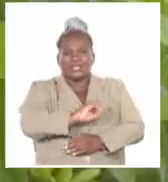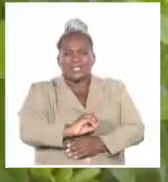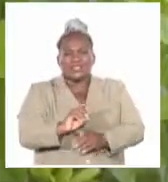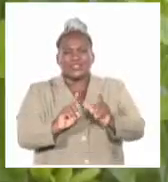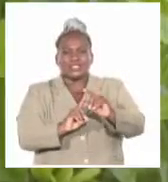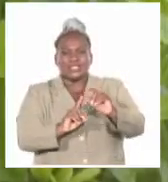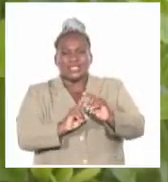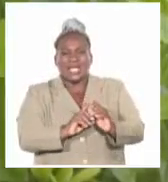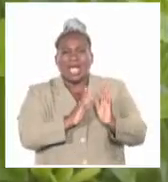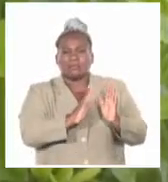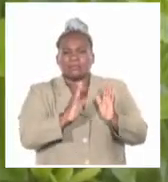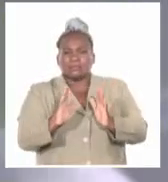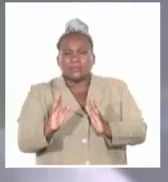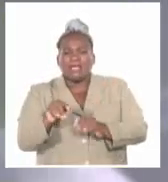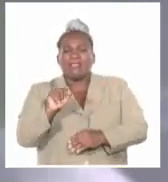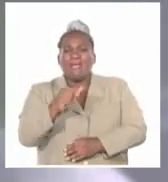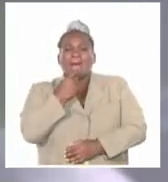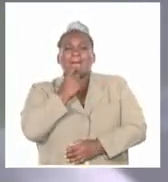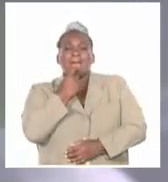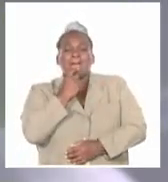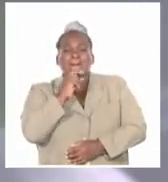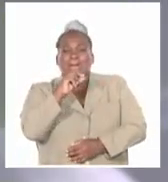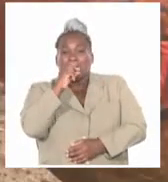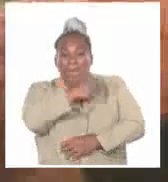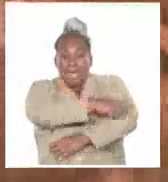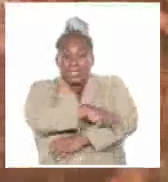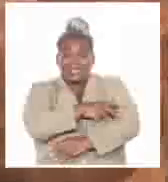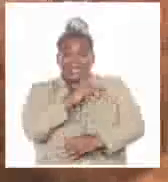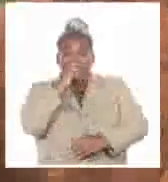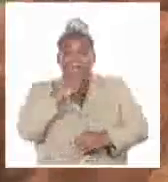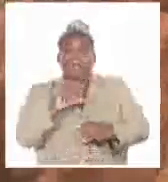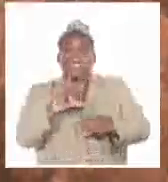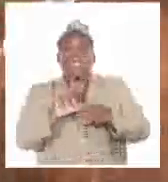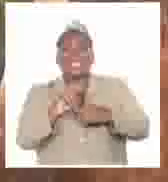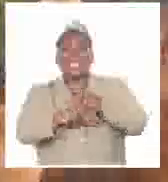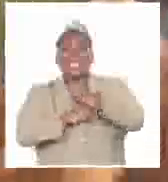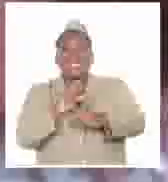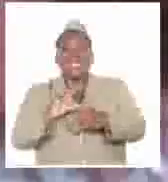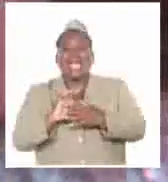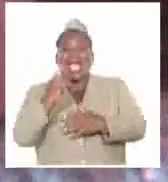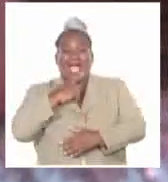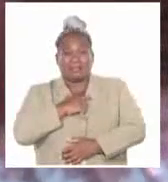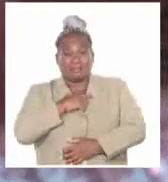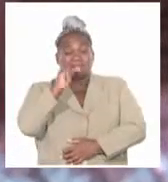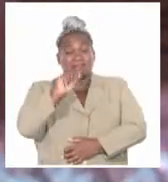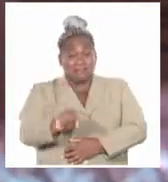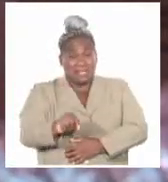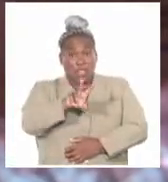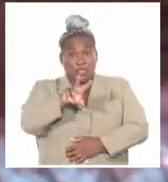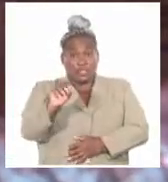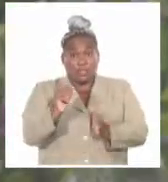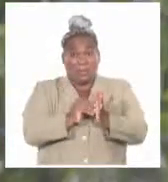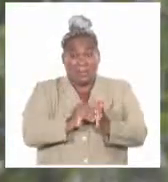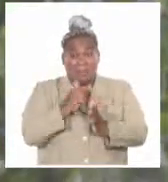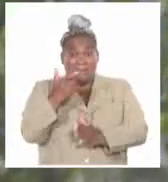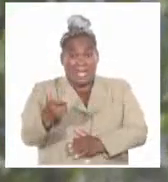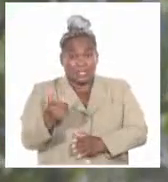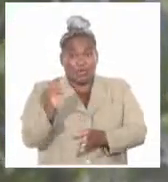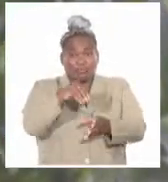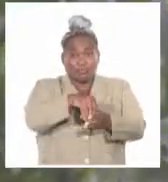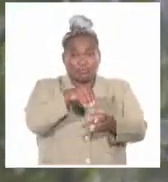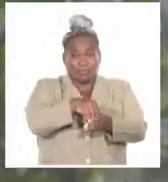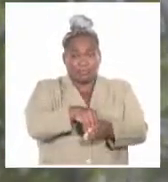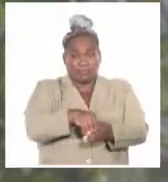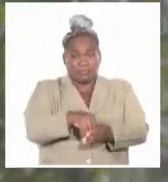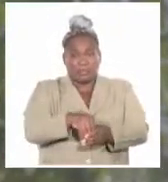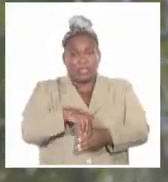y obtienen altos rendimientos de productos que han aportado ingresos por más de 200.000 pesos en lo que va de año. No tenemos día de